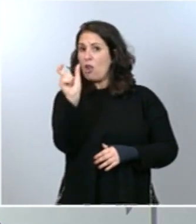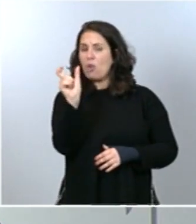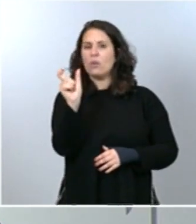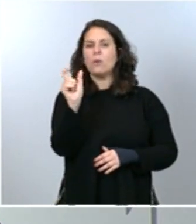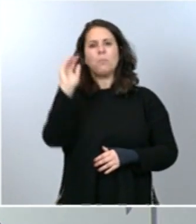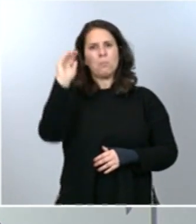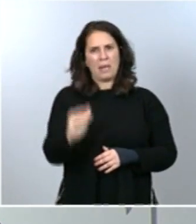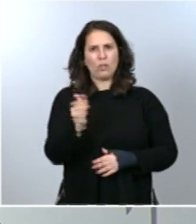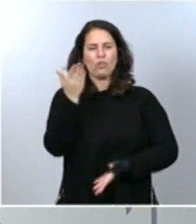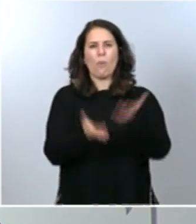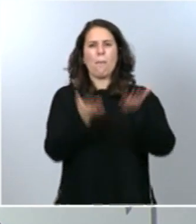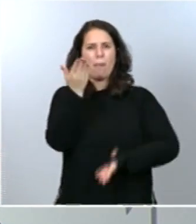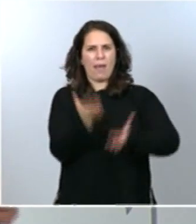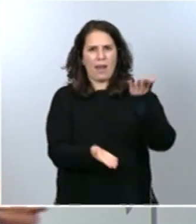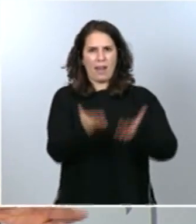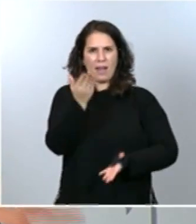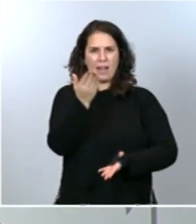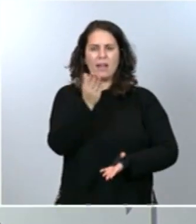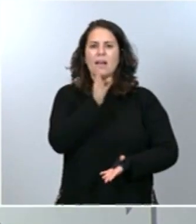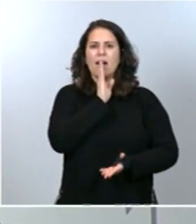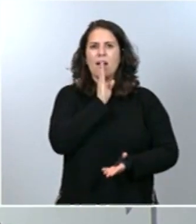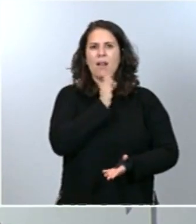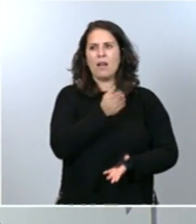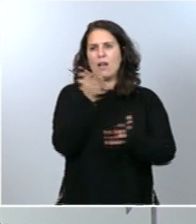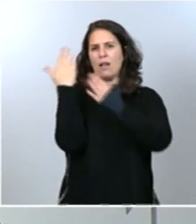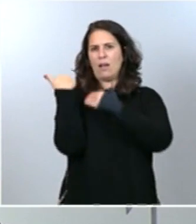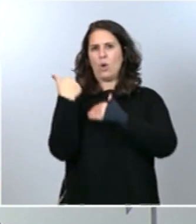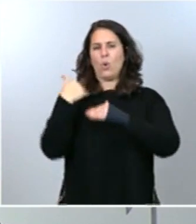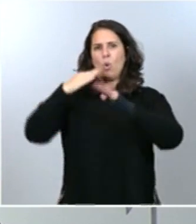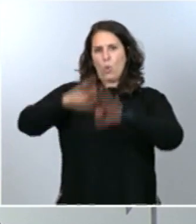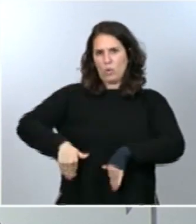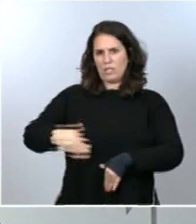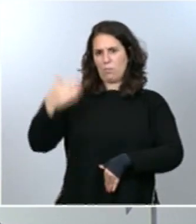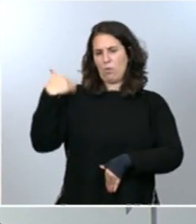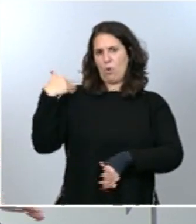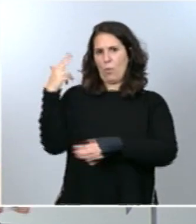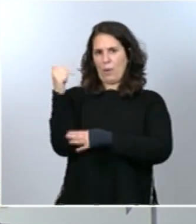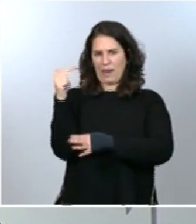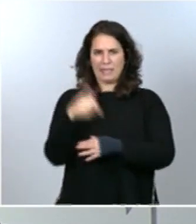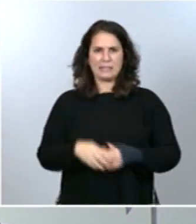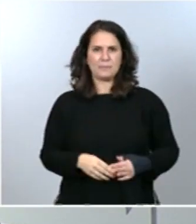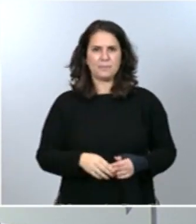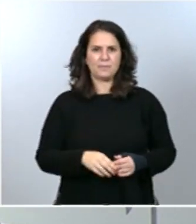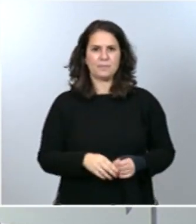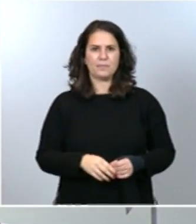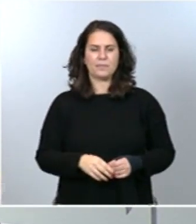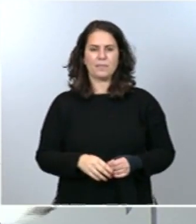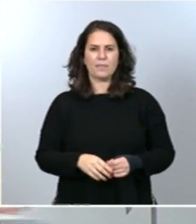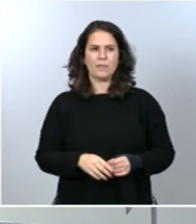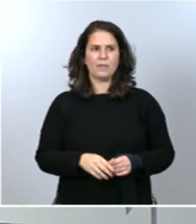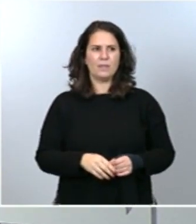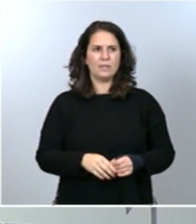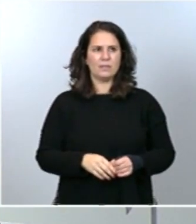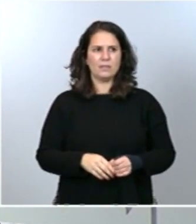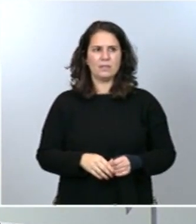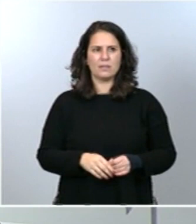en el último dato facilitado el pasado viernes la situación en los países de nuestro entorno